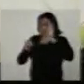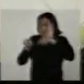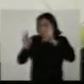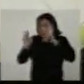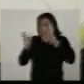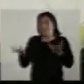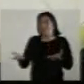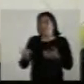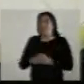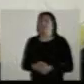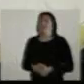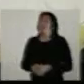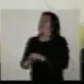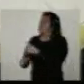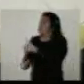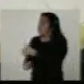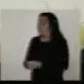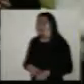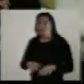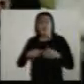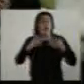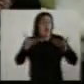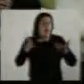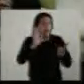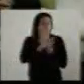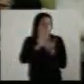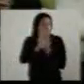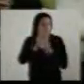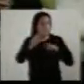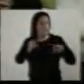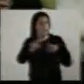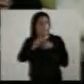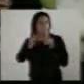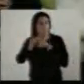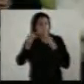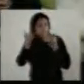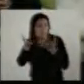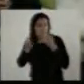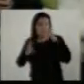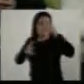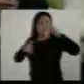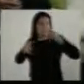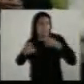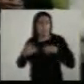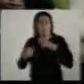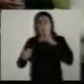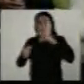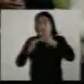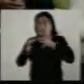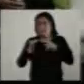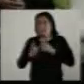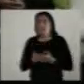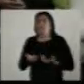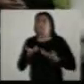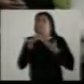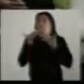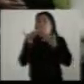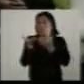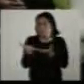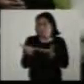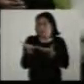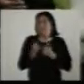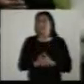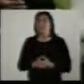terreno para ese efecto. Qué bien, qué bien. A su vez, la ley también, creo yo, como te mencionaba,